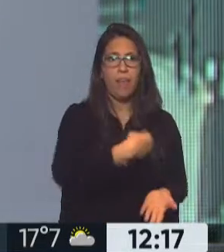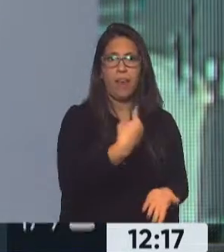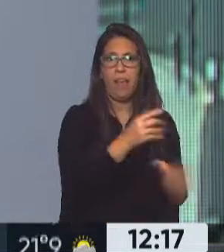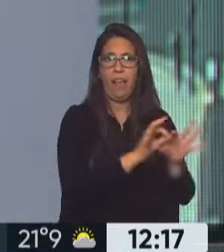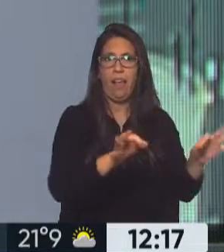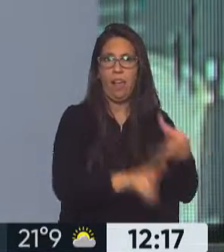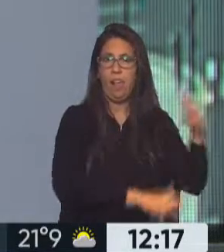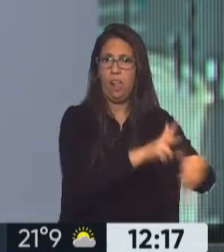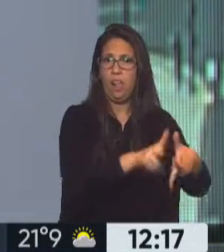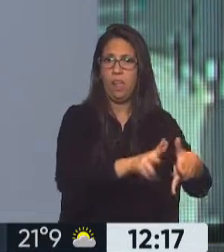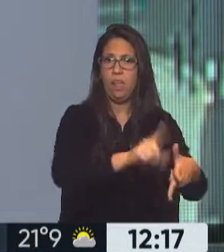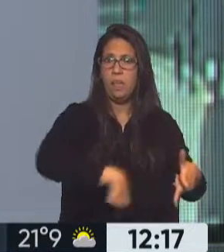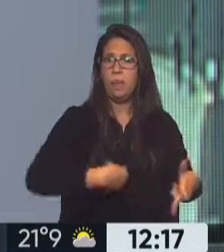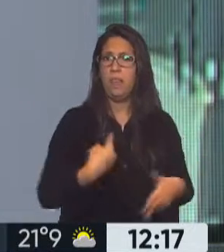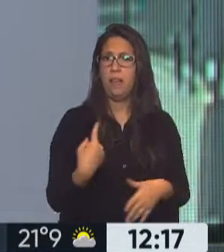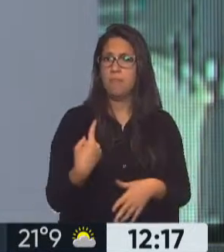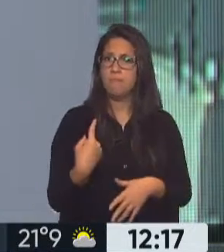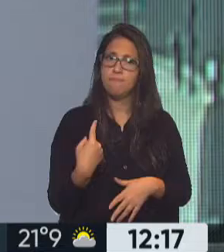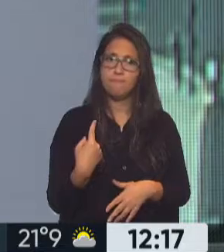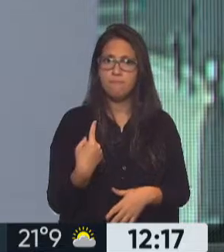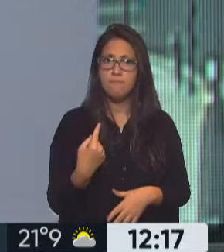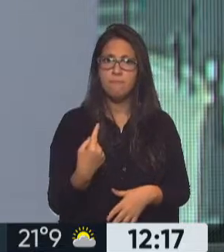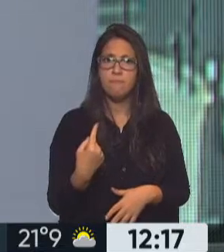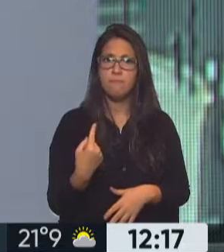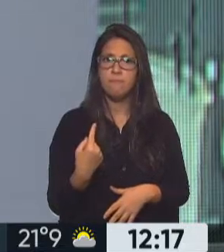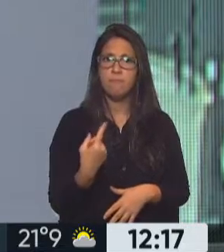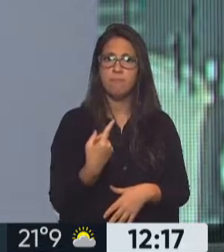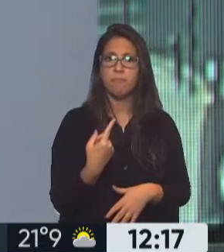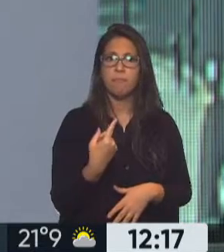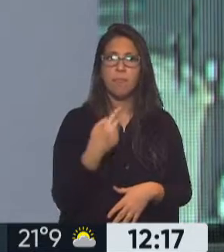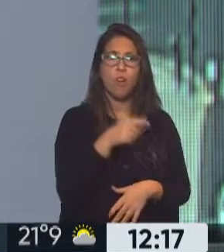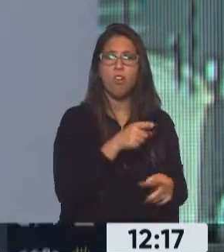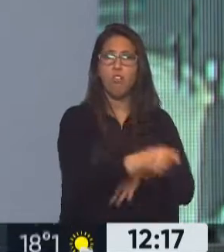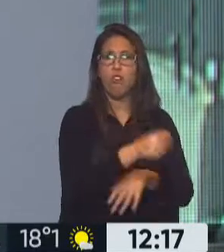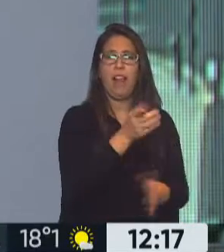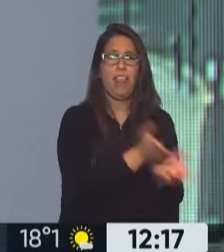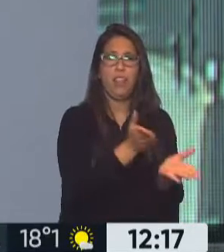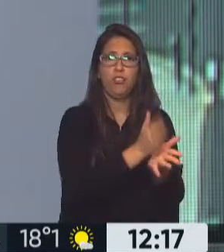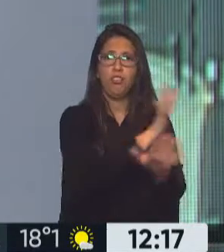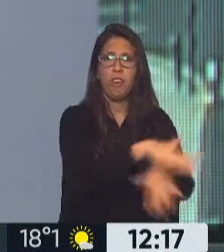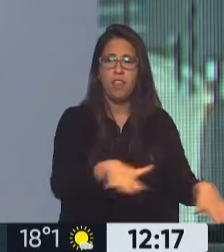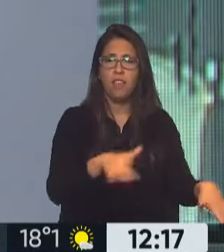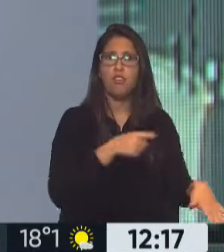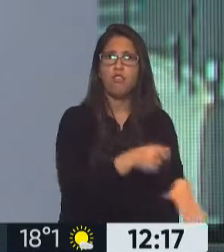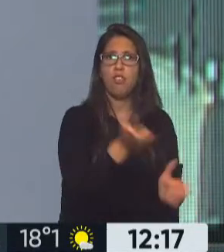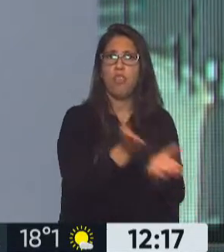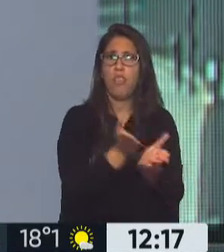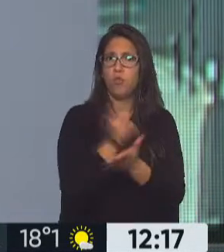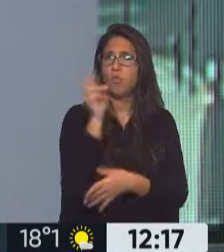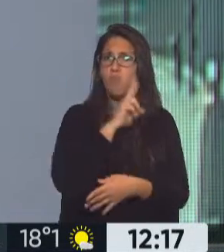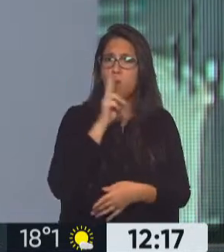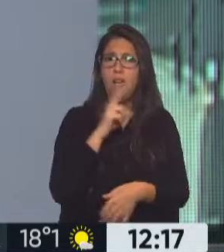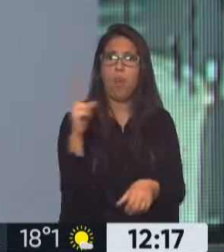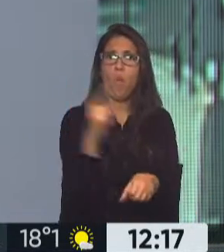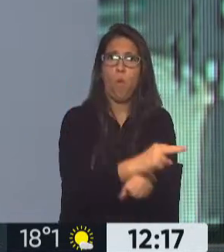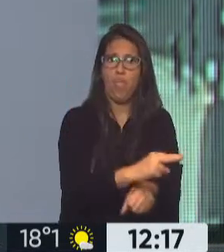que es que como proyecto es algo que obviamente va en detrimento de los derechos de los niños, de los derechos de las mujeres que los cuidan y